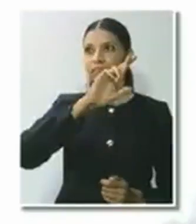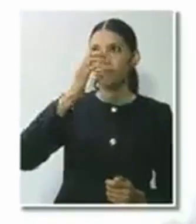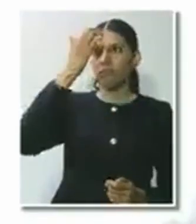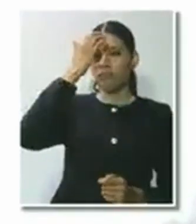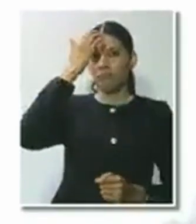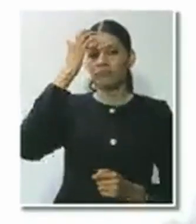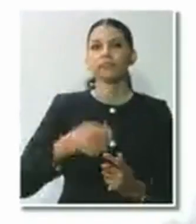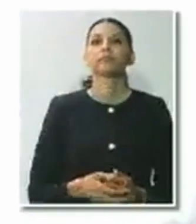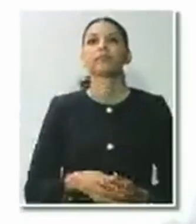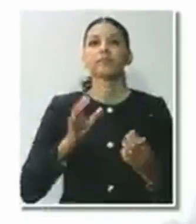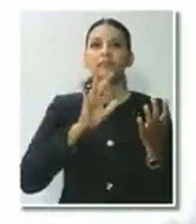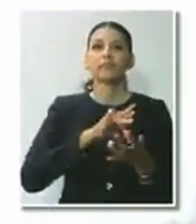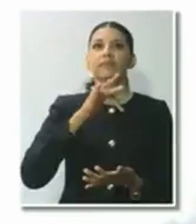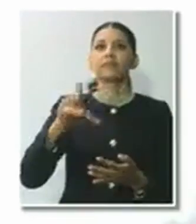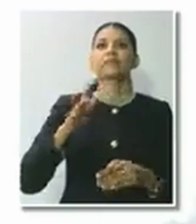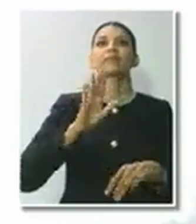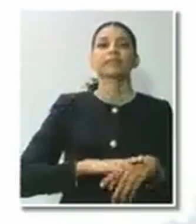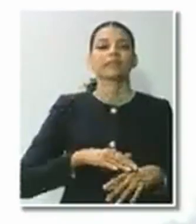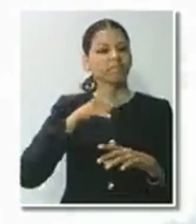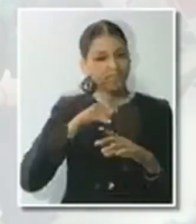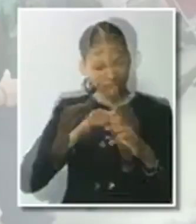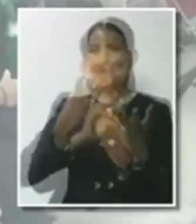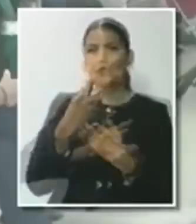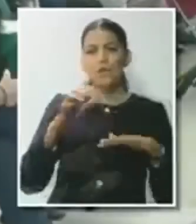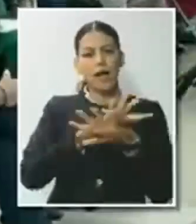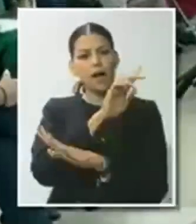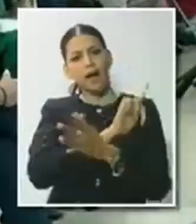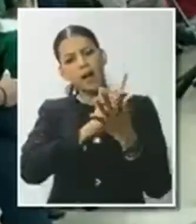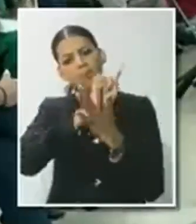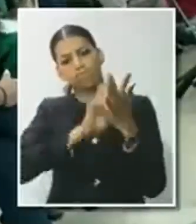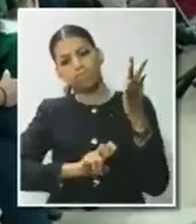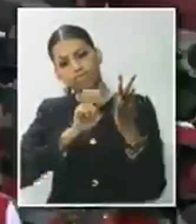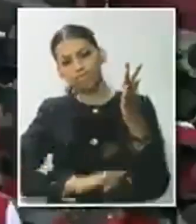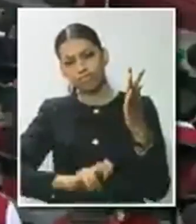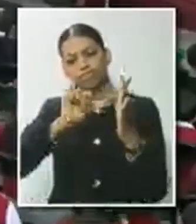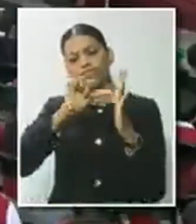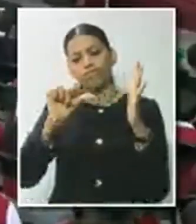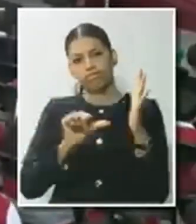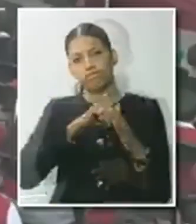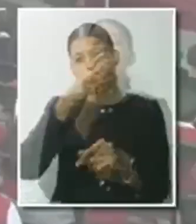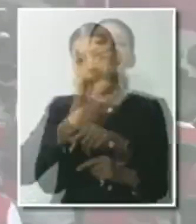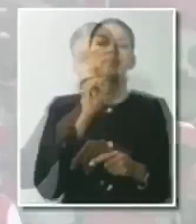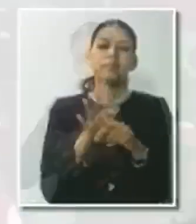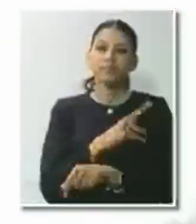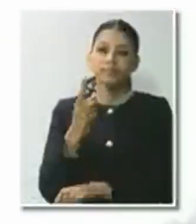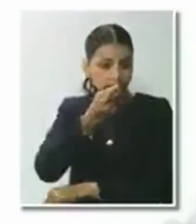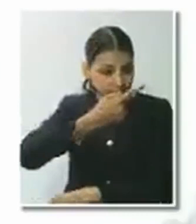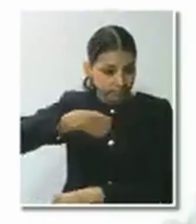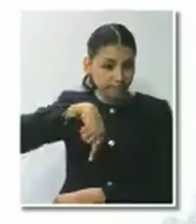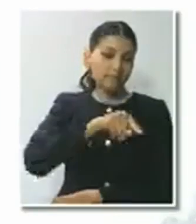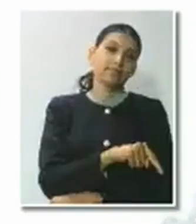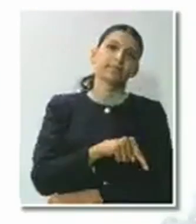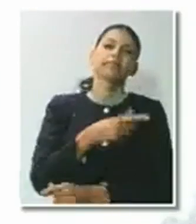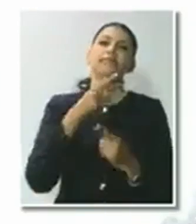El gobernador de Michoacán, Alfredo Ramírez Bedoya, dio el banderazo de arranque del ciclo escolar 2023-2024, el cual significará un